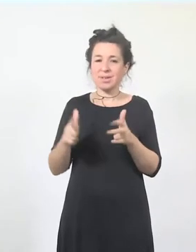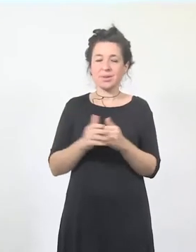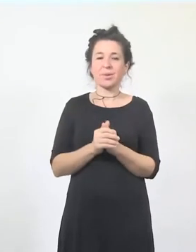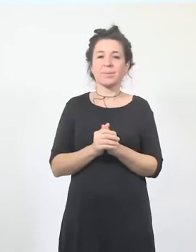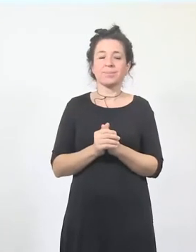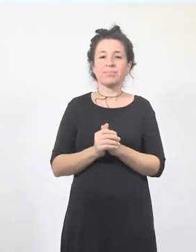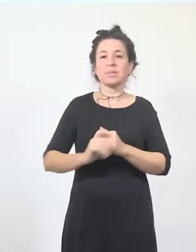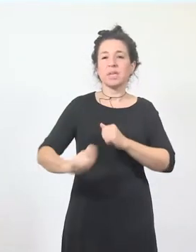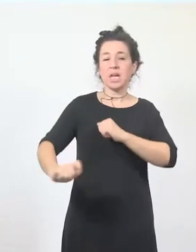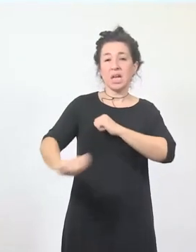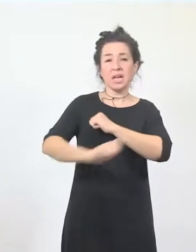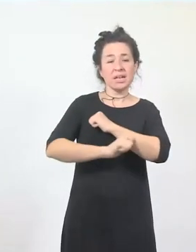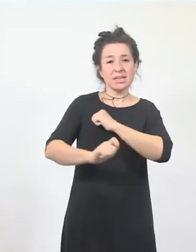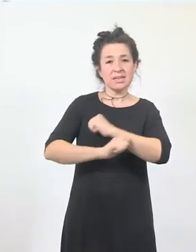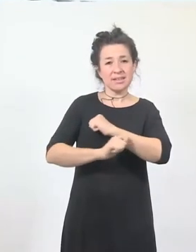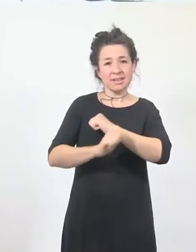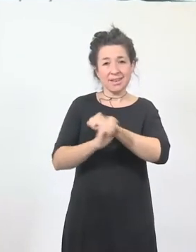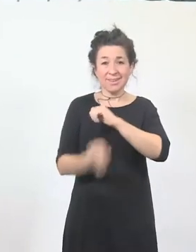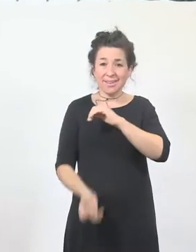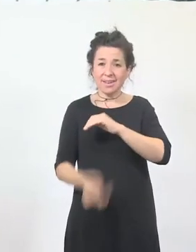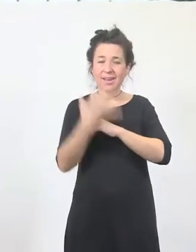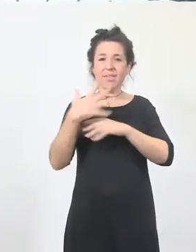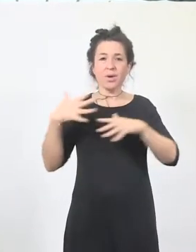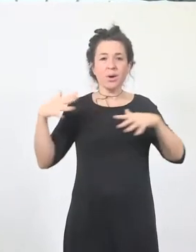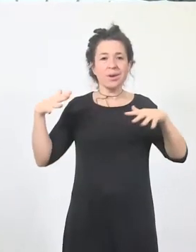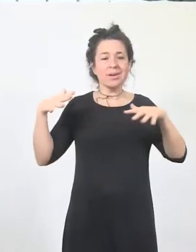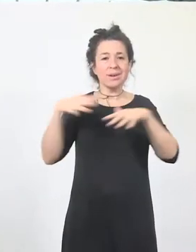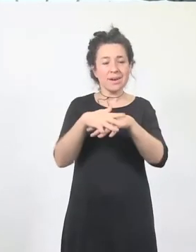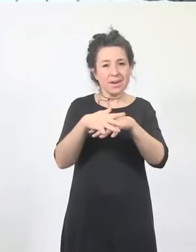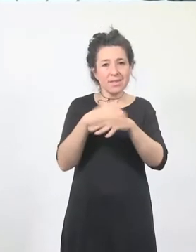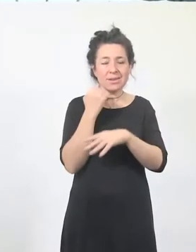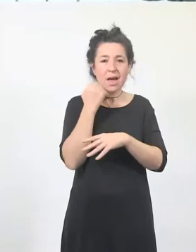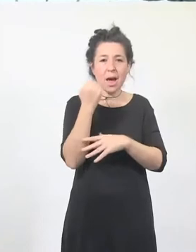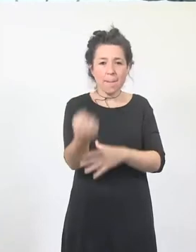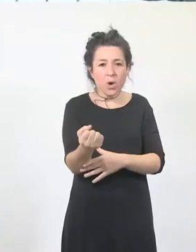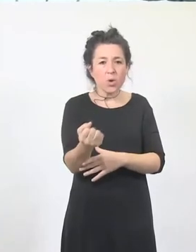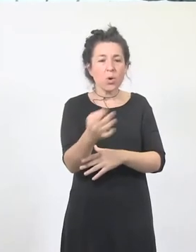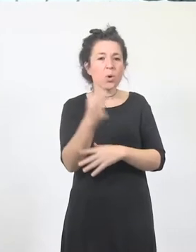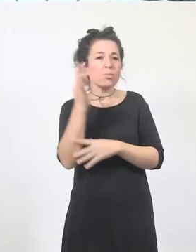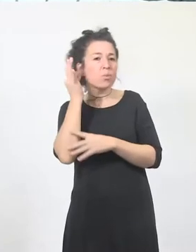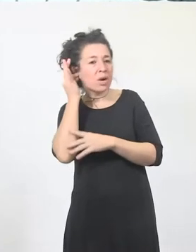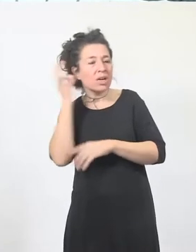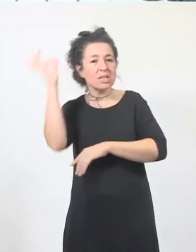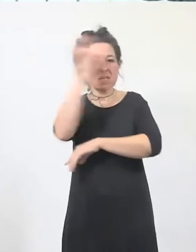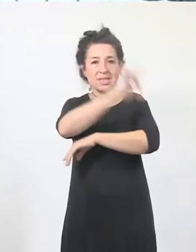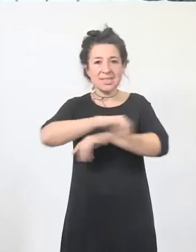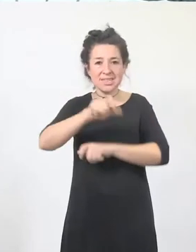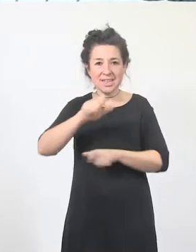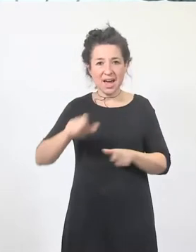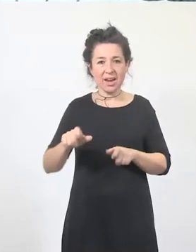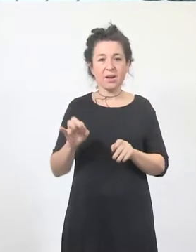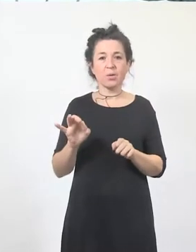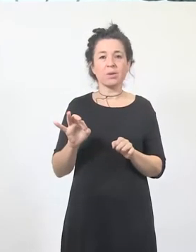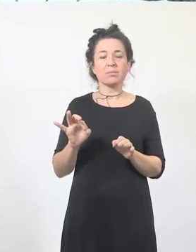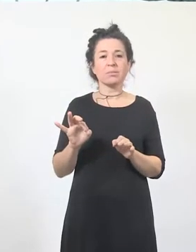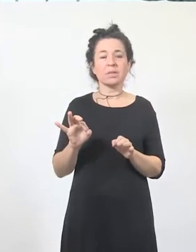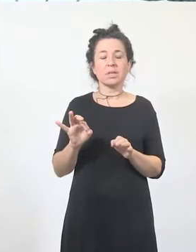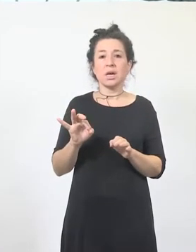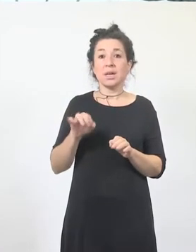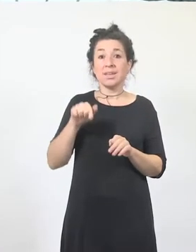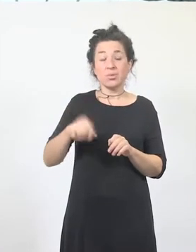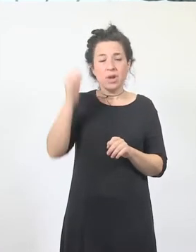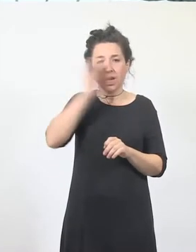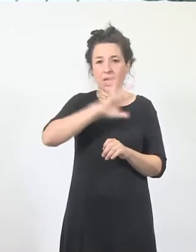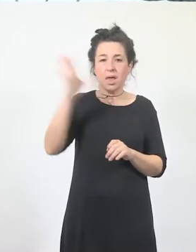La estrategia de la creación de redes de apoyo a la mujer saharaui es una idea maravillosa que nació aquí